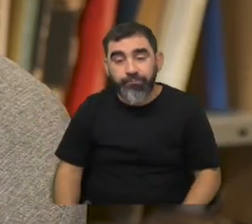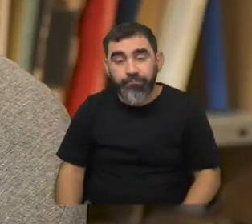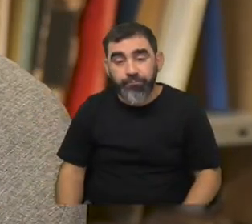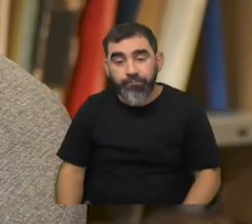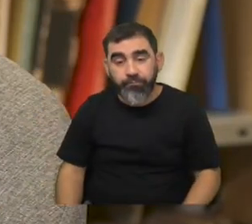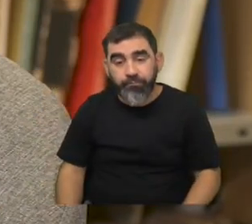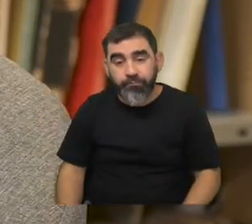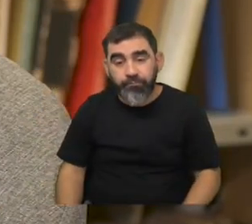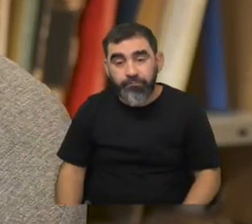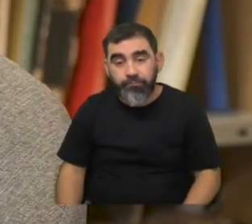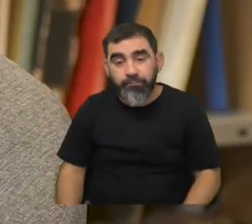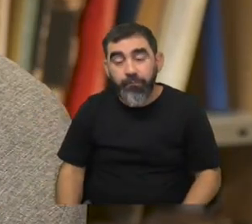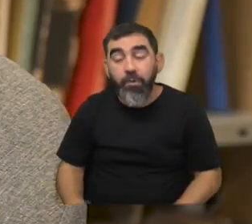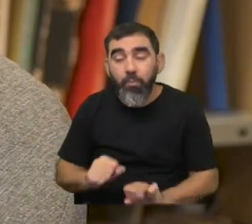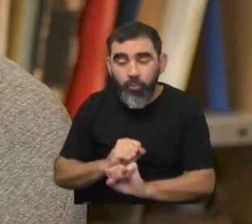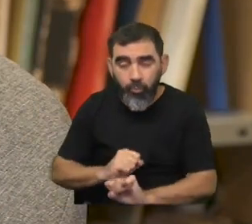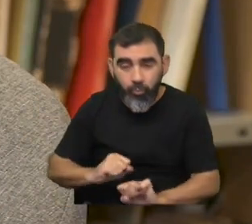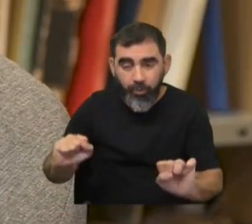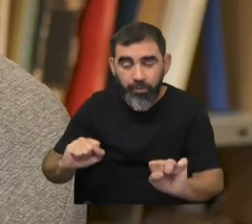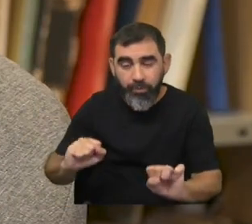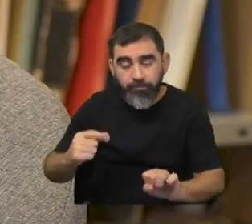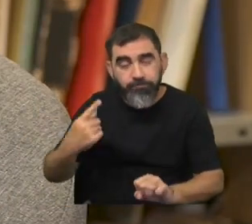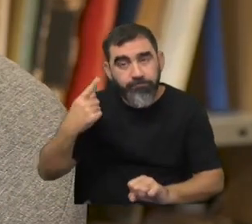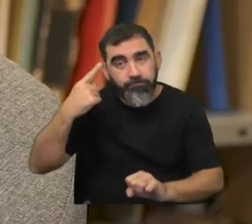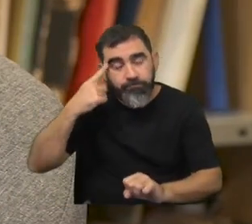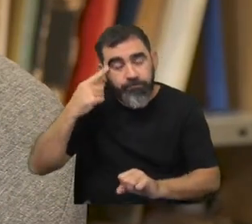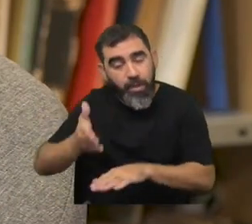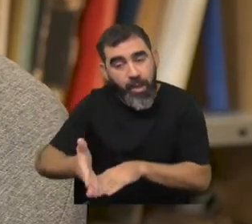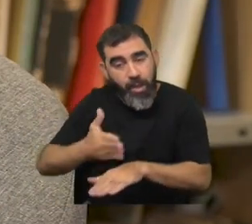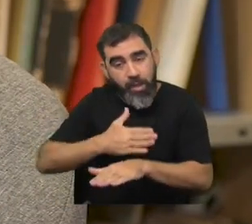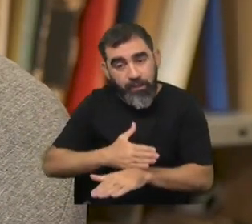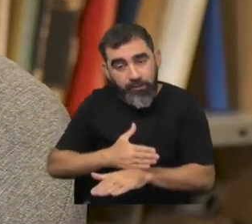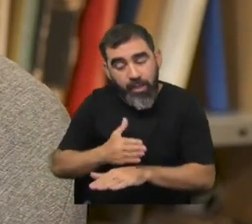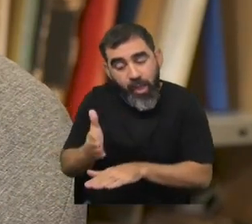tendría en ese caso la posibilidad de reflexionar antes,